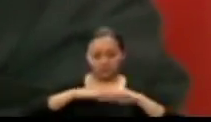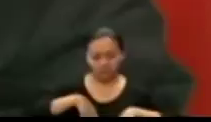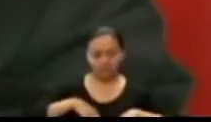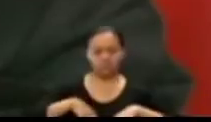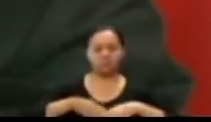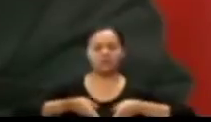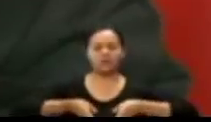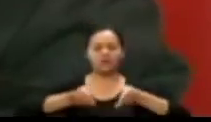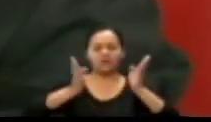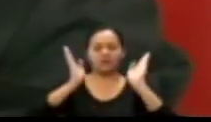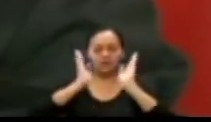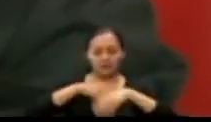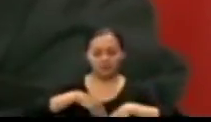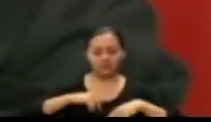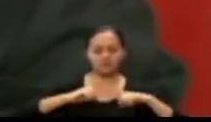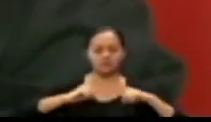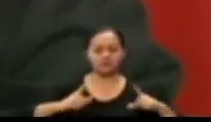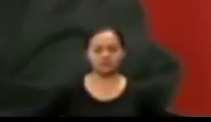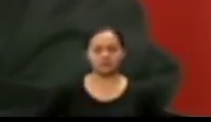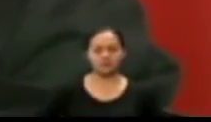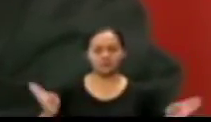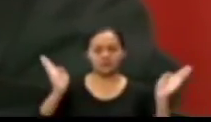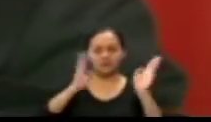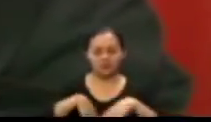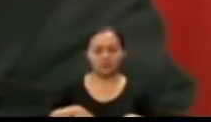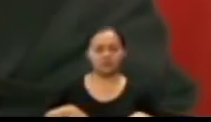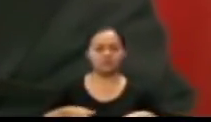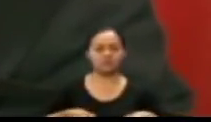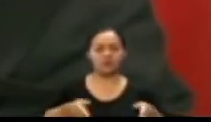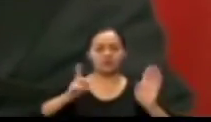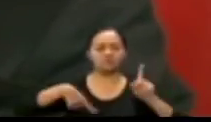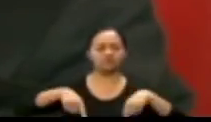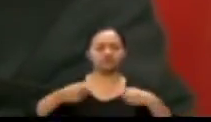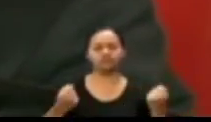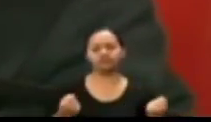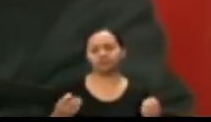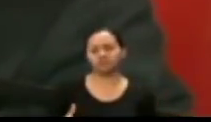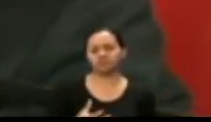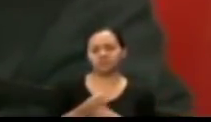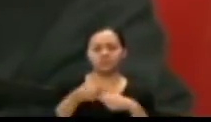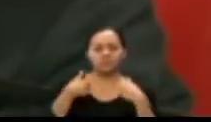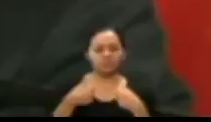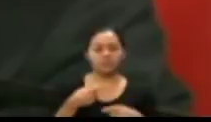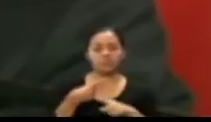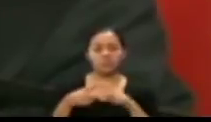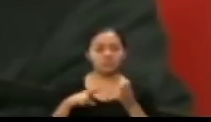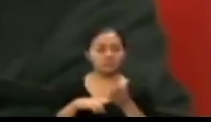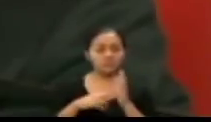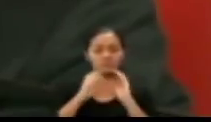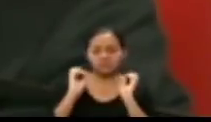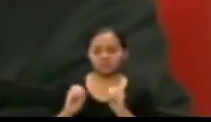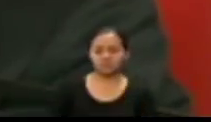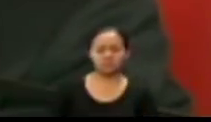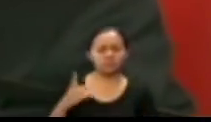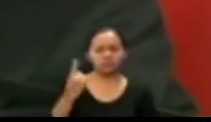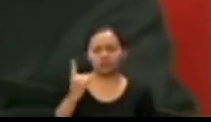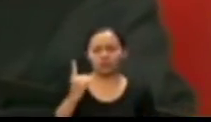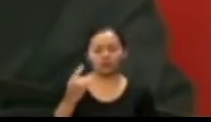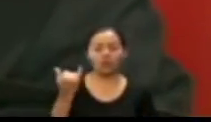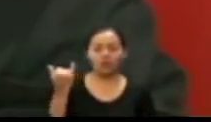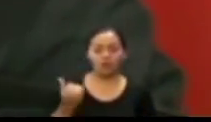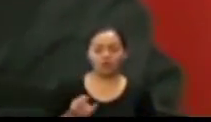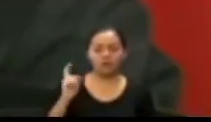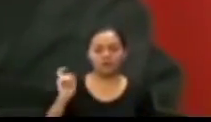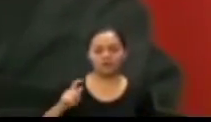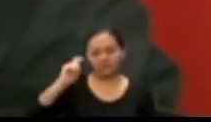con carreteras que nos permiten movilizarnos con seguridad, son cosas que no hay que dejar pasar. Y son cosas que